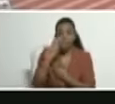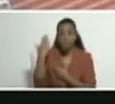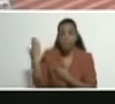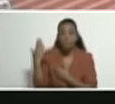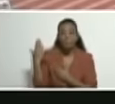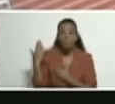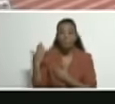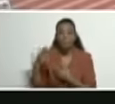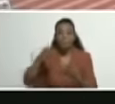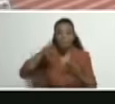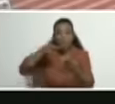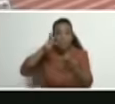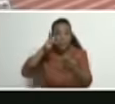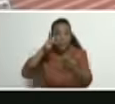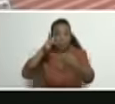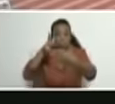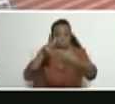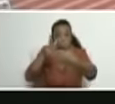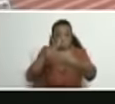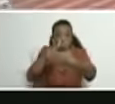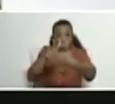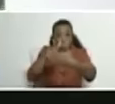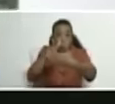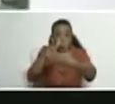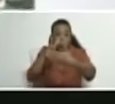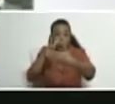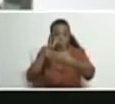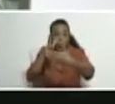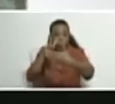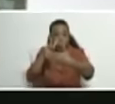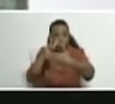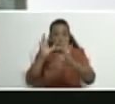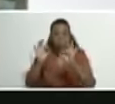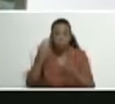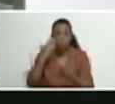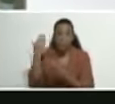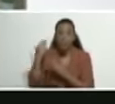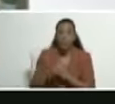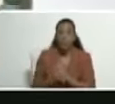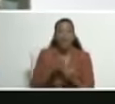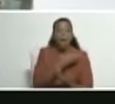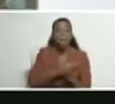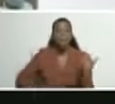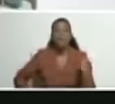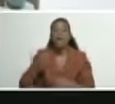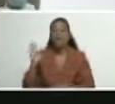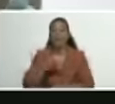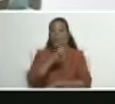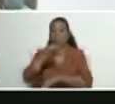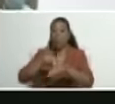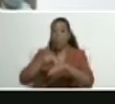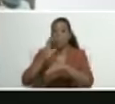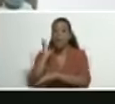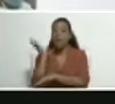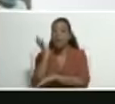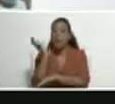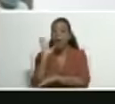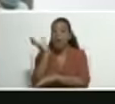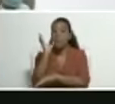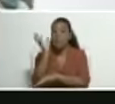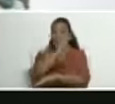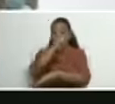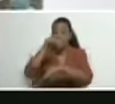Pégale la cámara ahí. Aquí está el presidente de la Asamblea Nacional, compañero Jorge